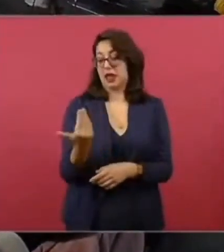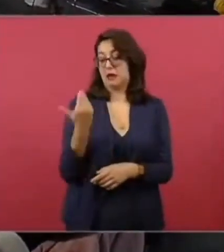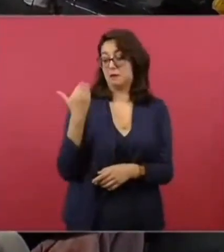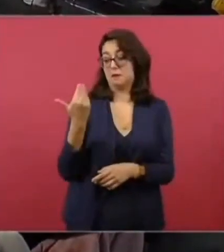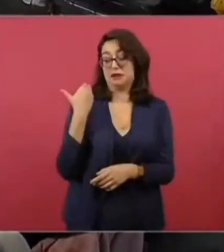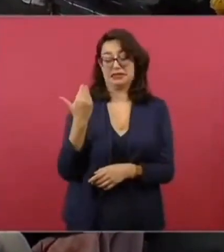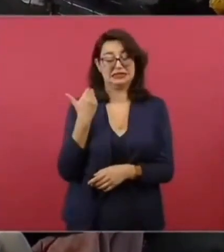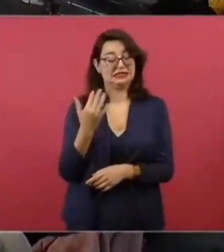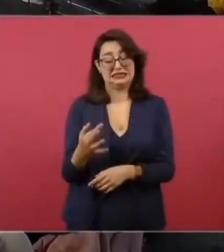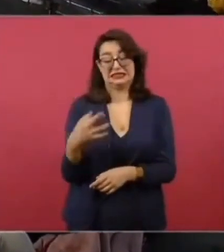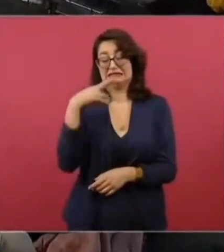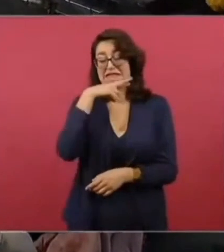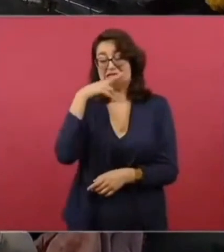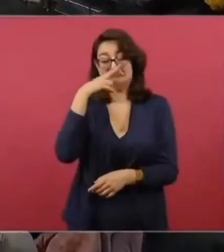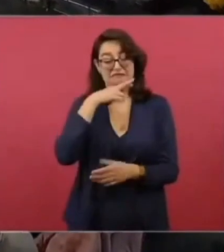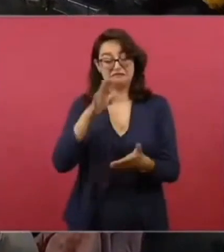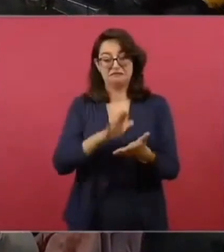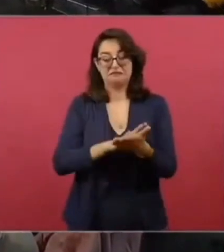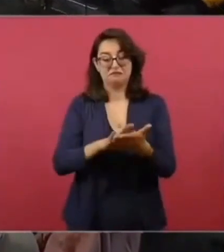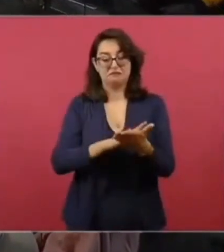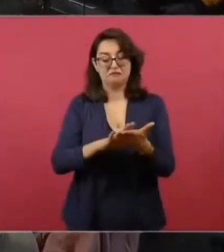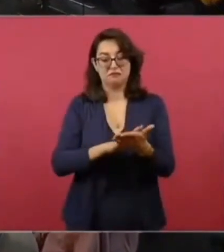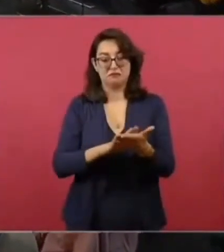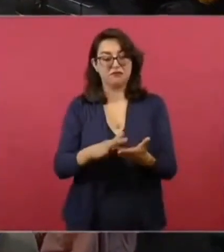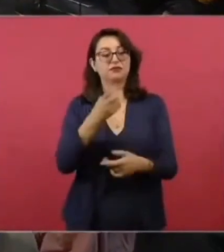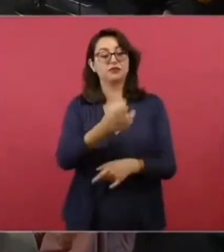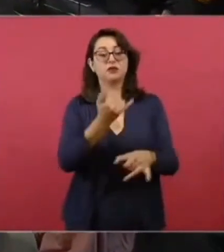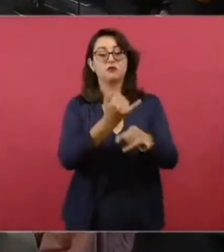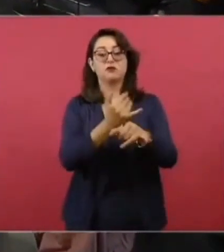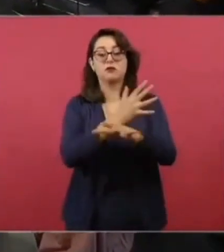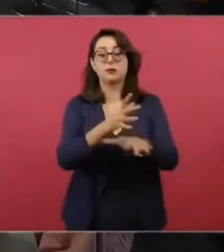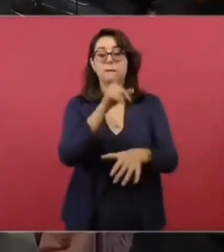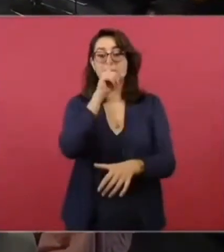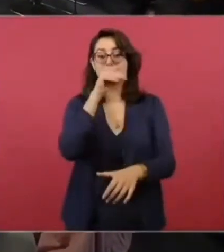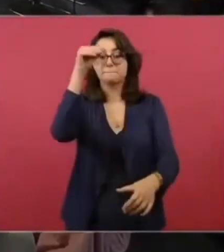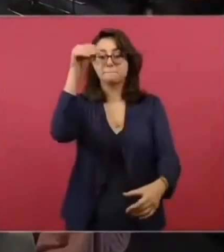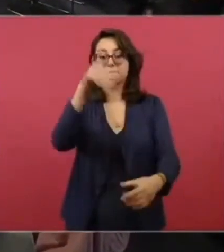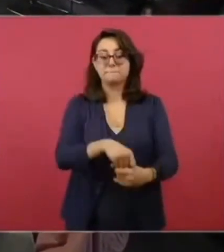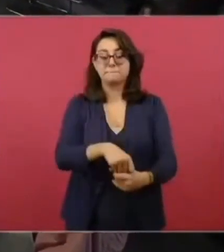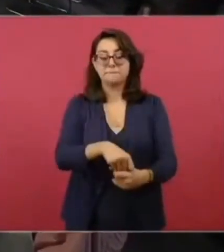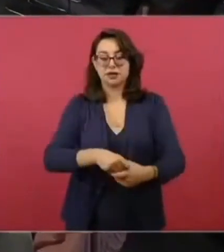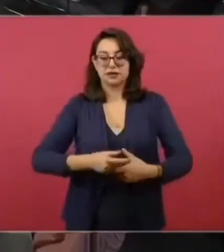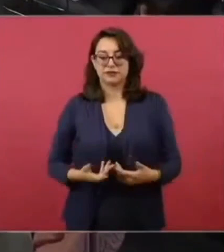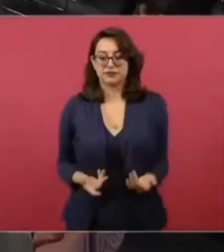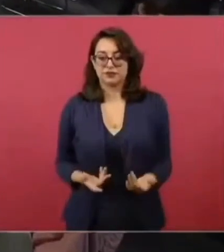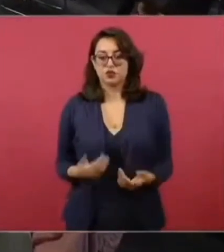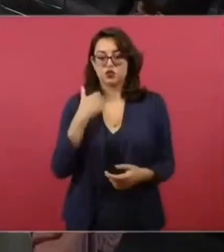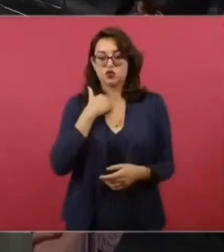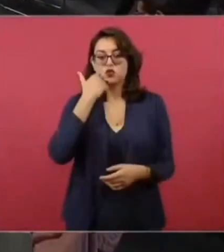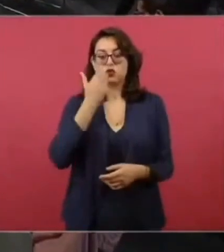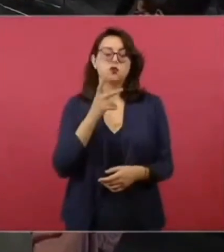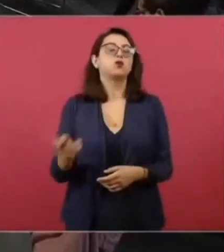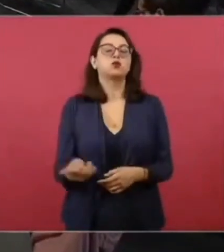clara simulación, que esto sería oculto, que sería secreto incluso para ellos mismos. Entonces, presidente, preguntarle cuál